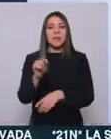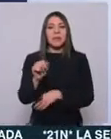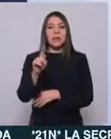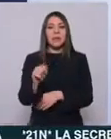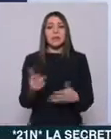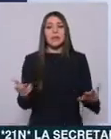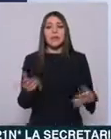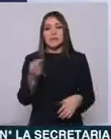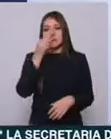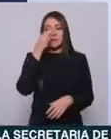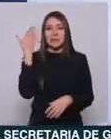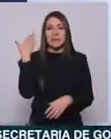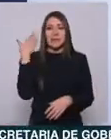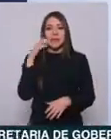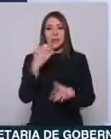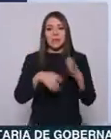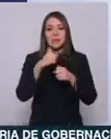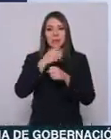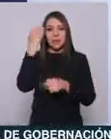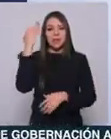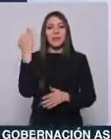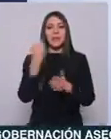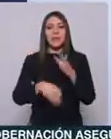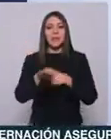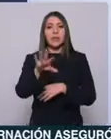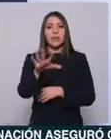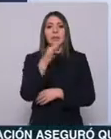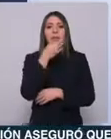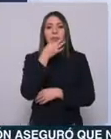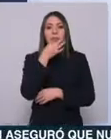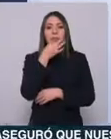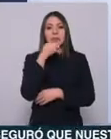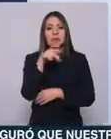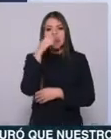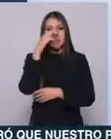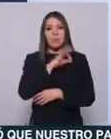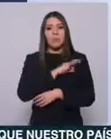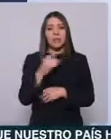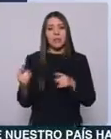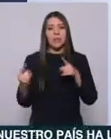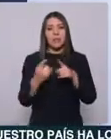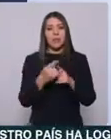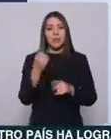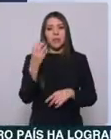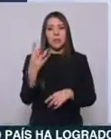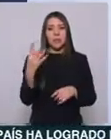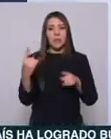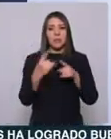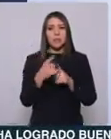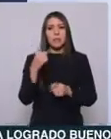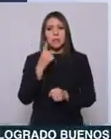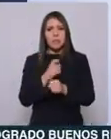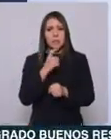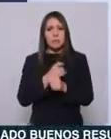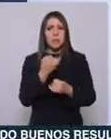Martínez, 2-0. A México no le marcaron una mano, un penal, y acá sí se la marcan y, ¿qué creen? Otra vez